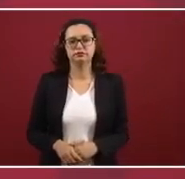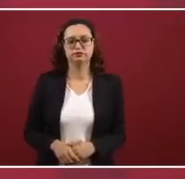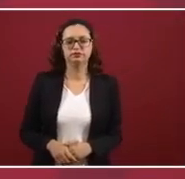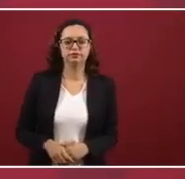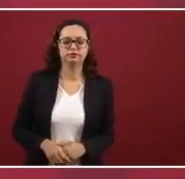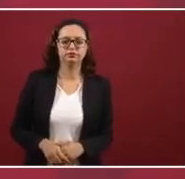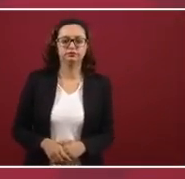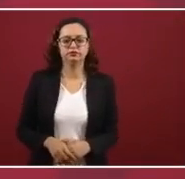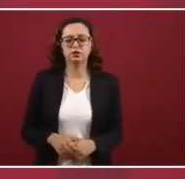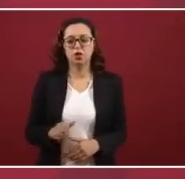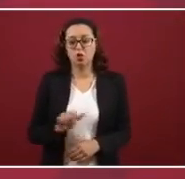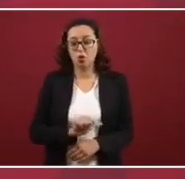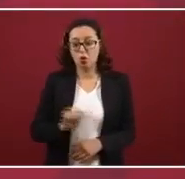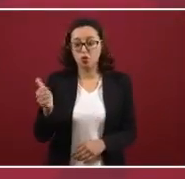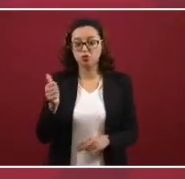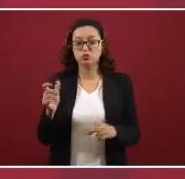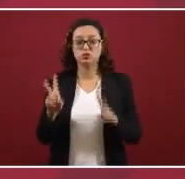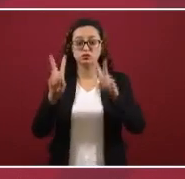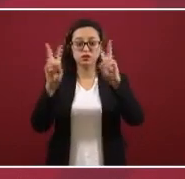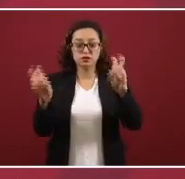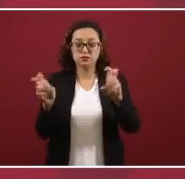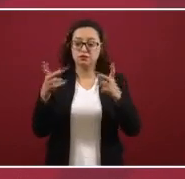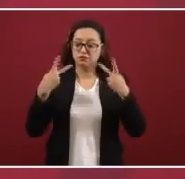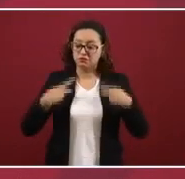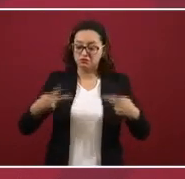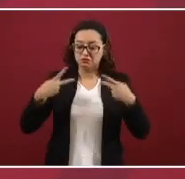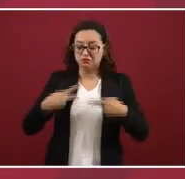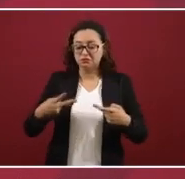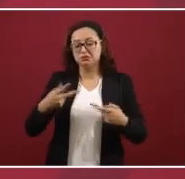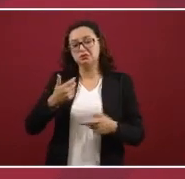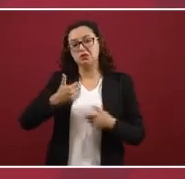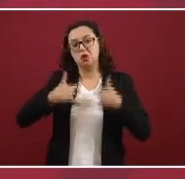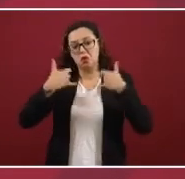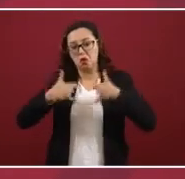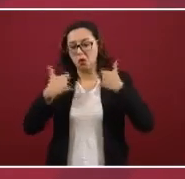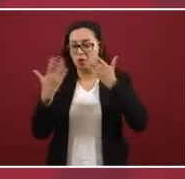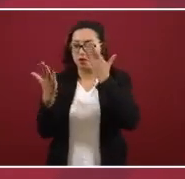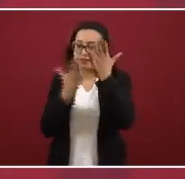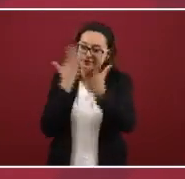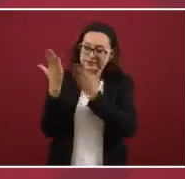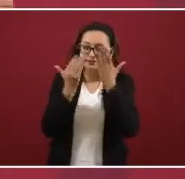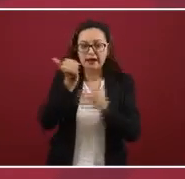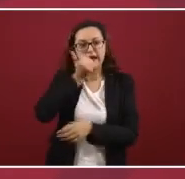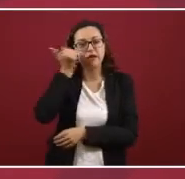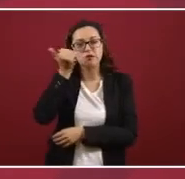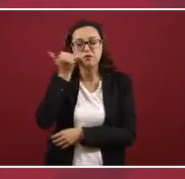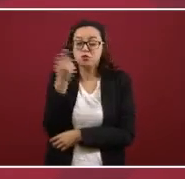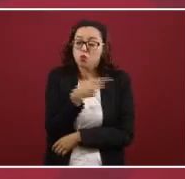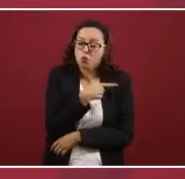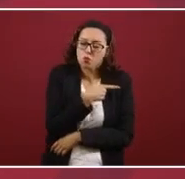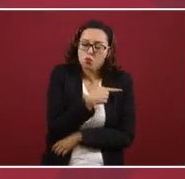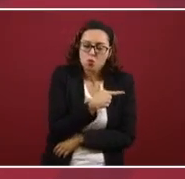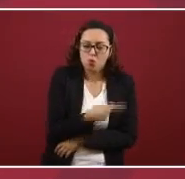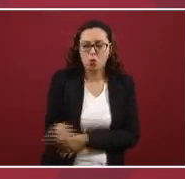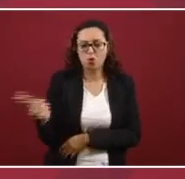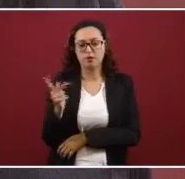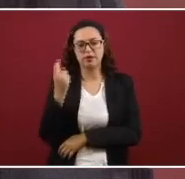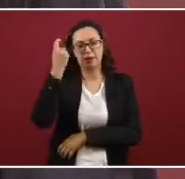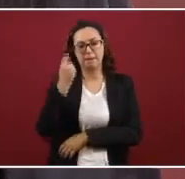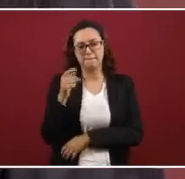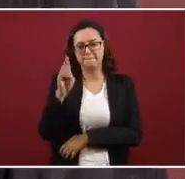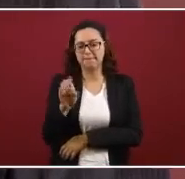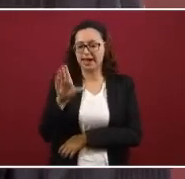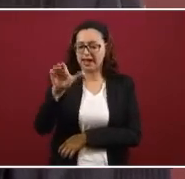apoyar a estudiantes pobres con becas. Ahí también hablamos de 10 millones.